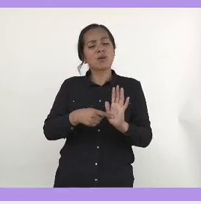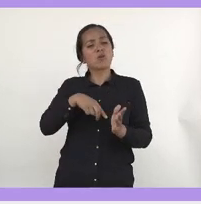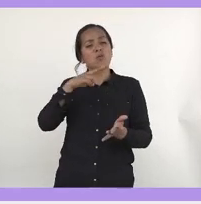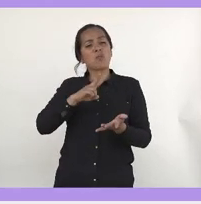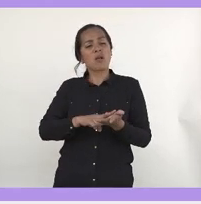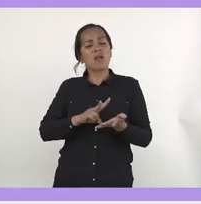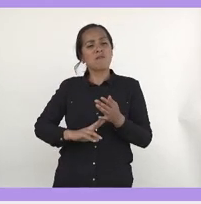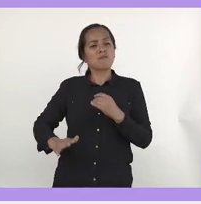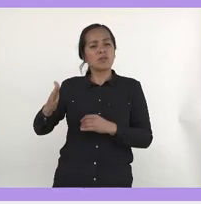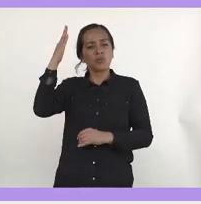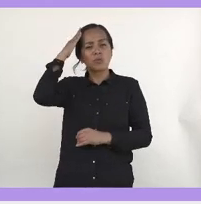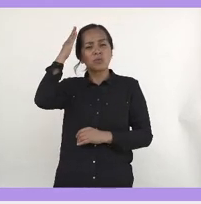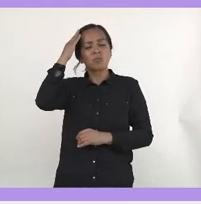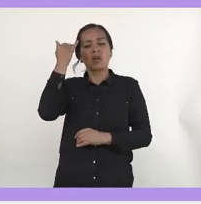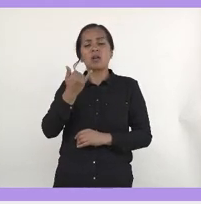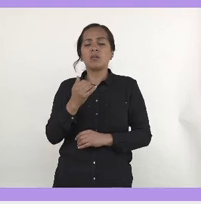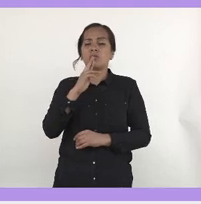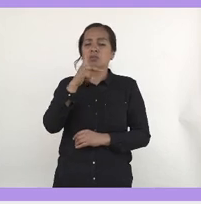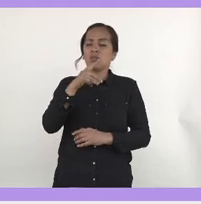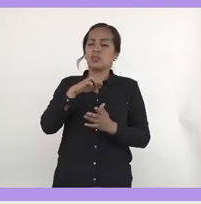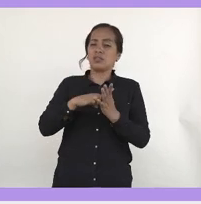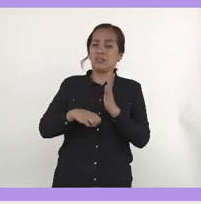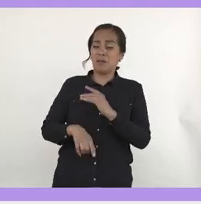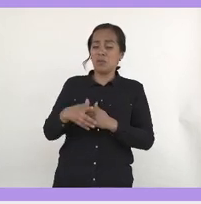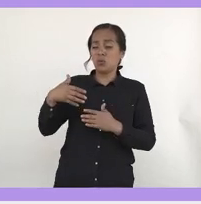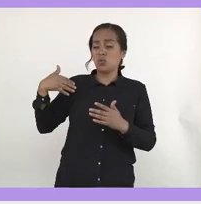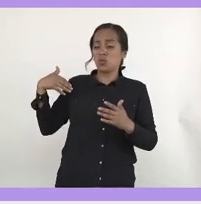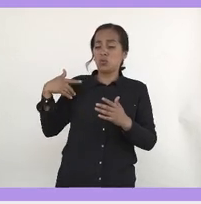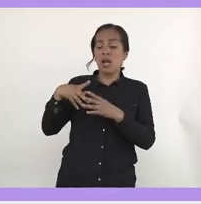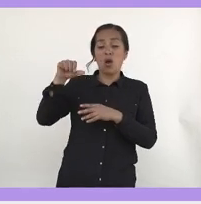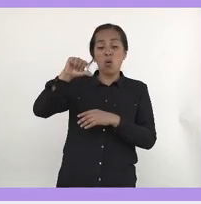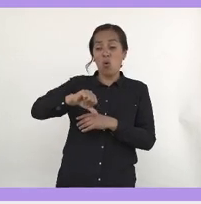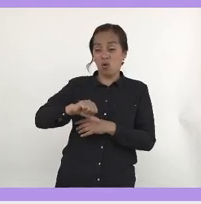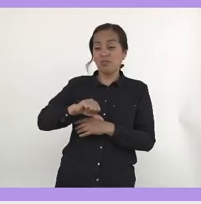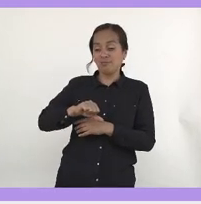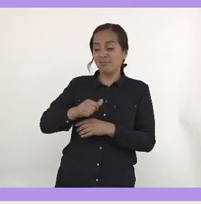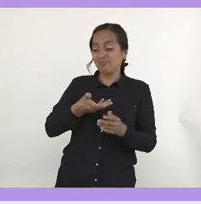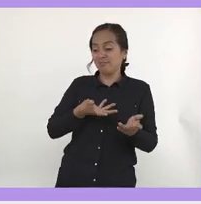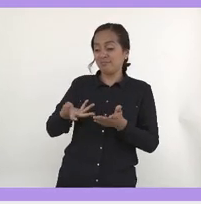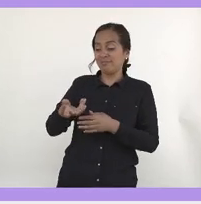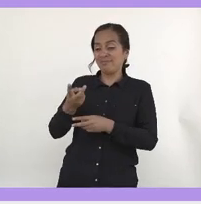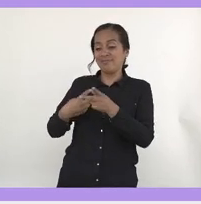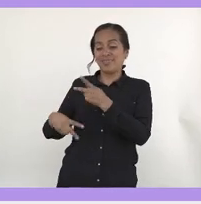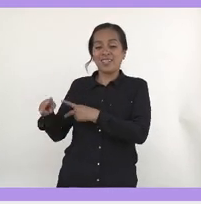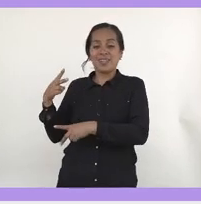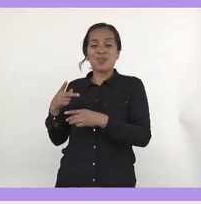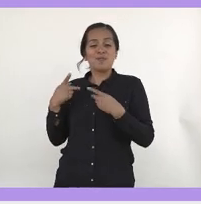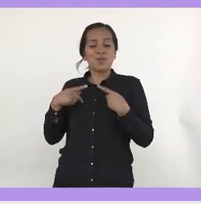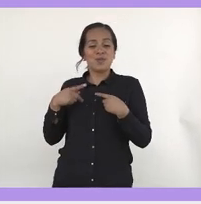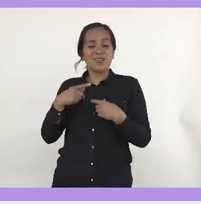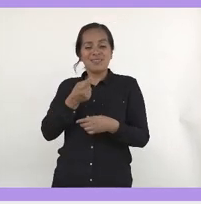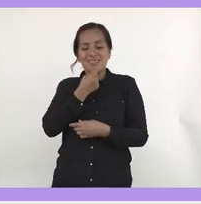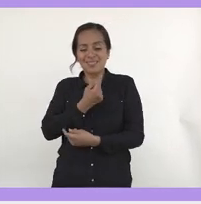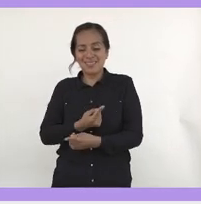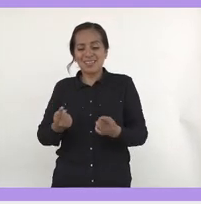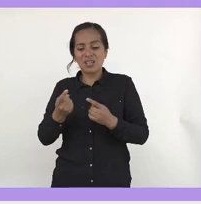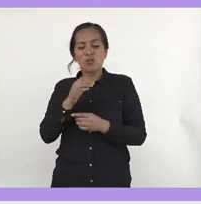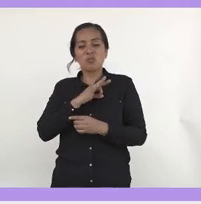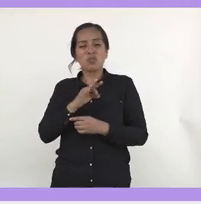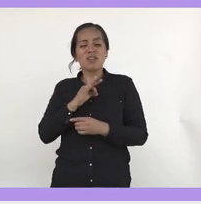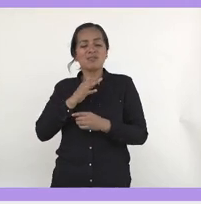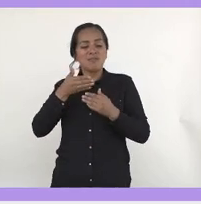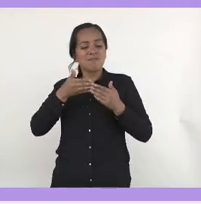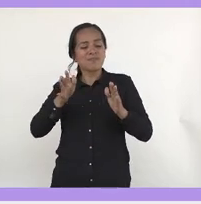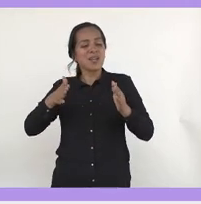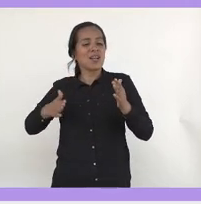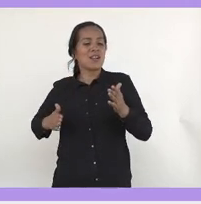su liderazgo y los mejores ejemplos los tenemos durante el día de hoy aquí yo creo que que esas niñas puede ser la